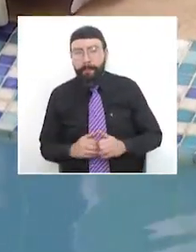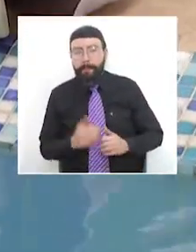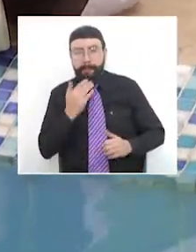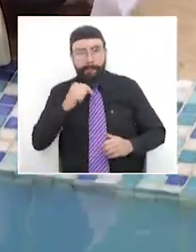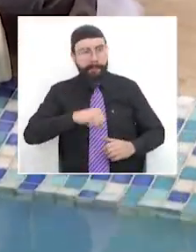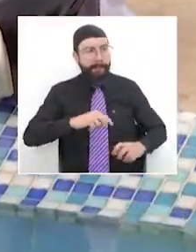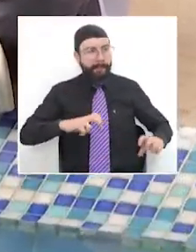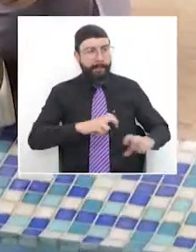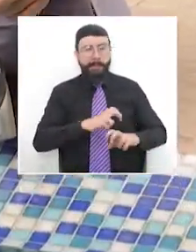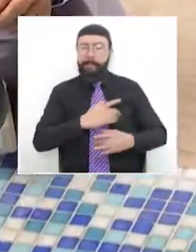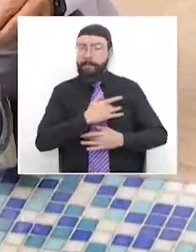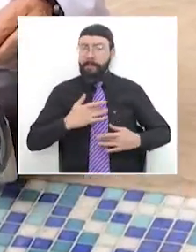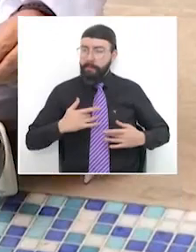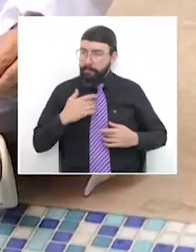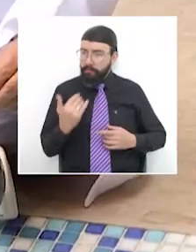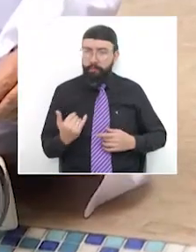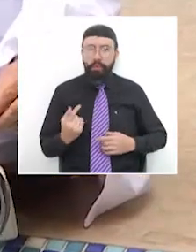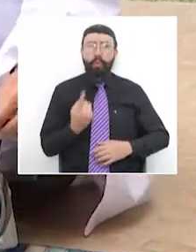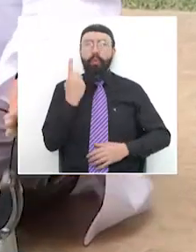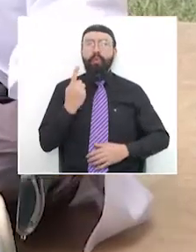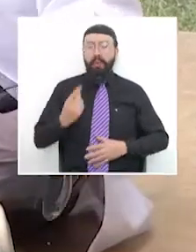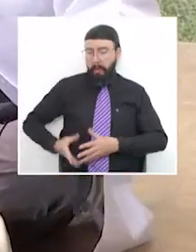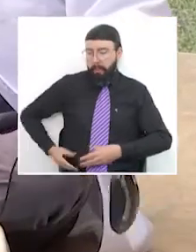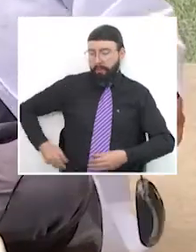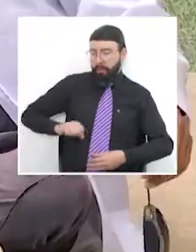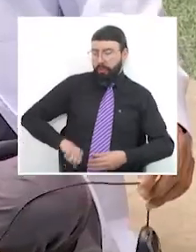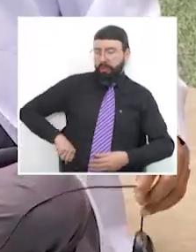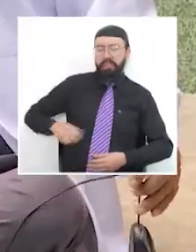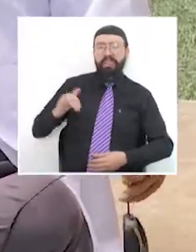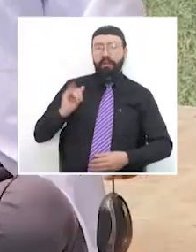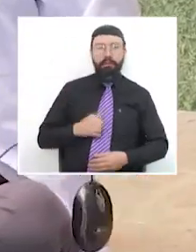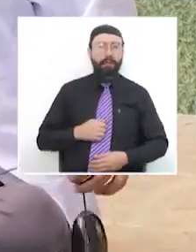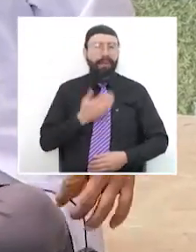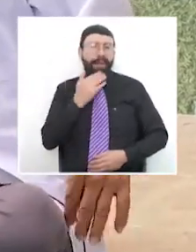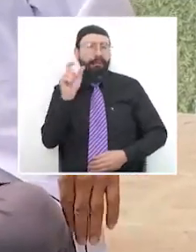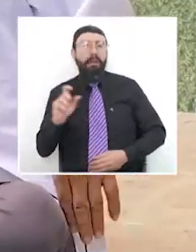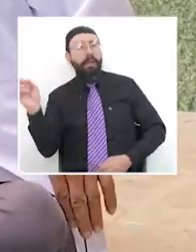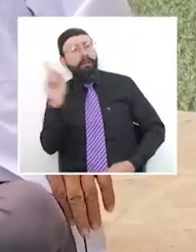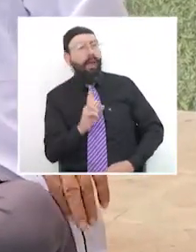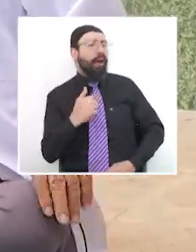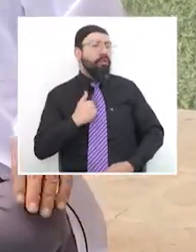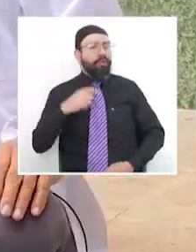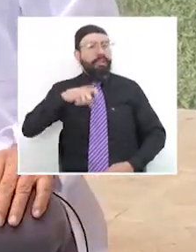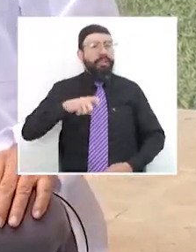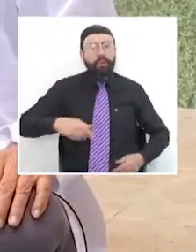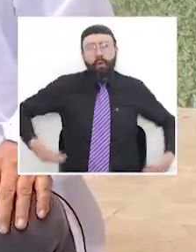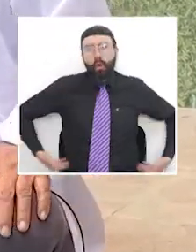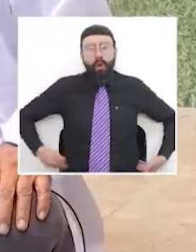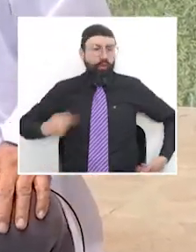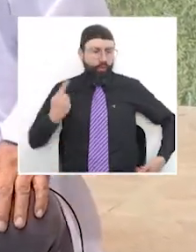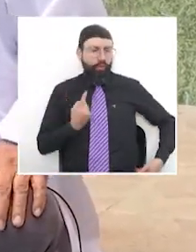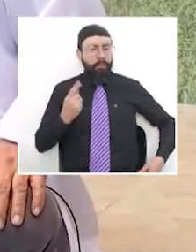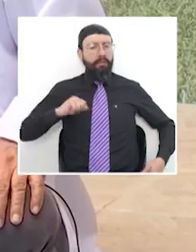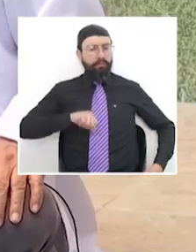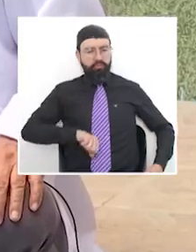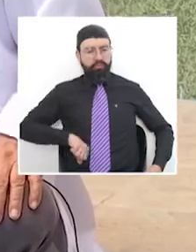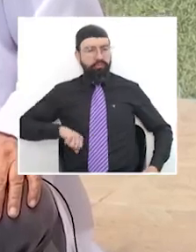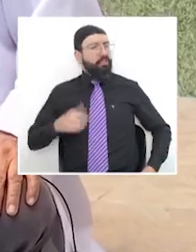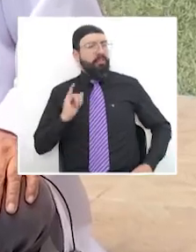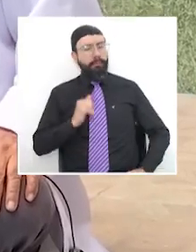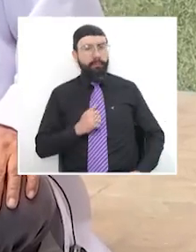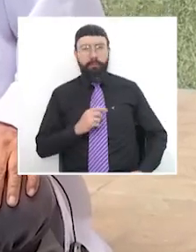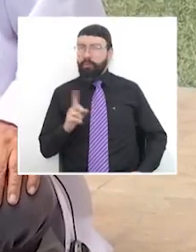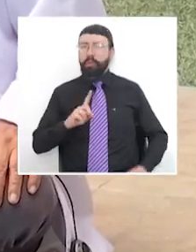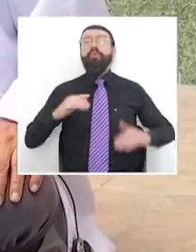la Salud generalmente no hacemos una ecografía segmentaria. Hay gente que dice, venga, yo digo que me hagan una ecografía de riñón. No, de cuello